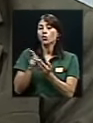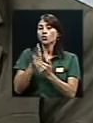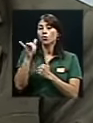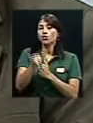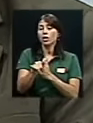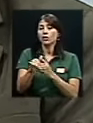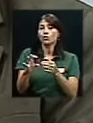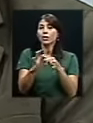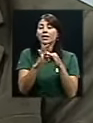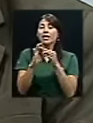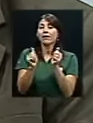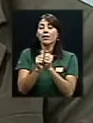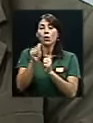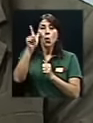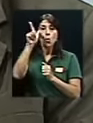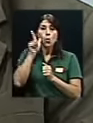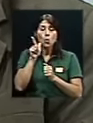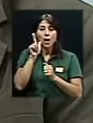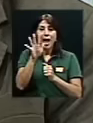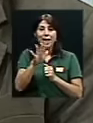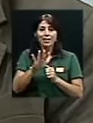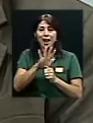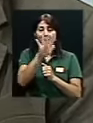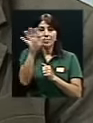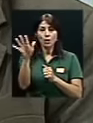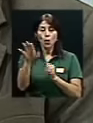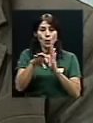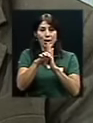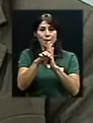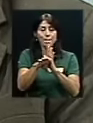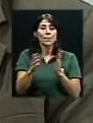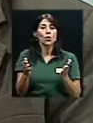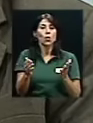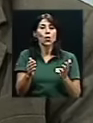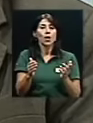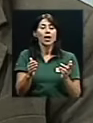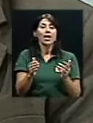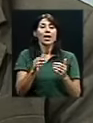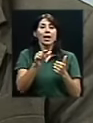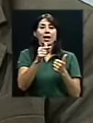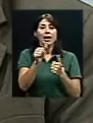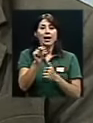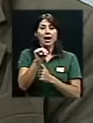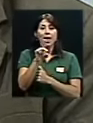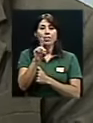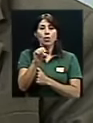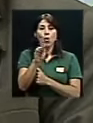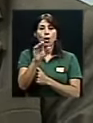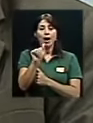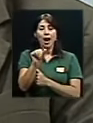con el Atlántico, por ejemplo, la reducción de los límites de Gandoca-Manzanillo,